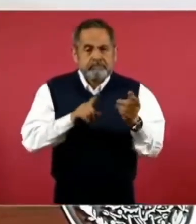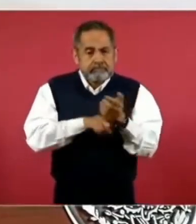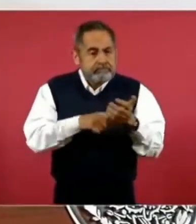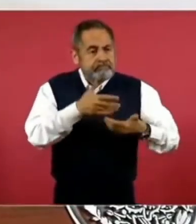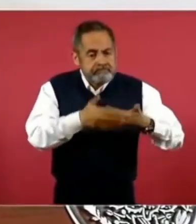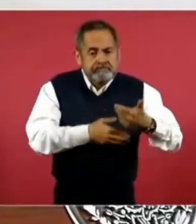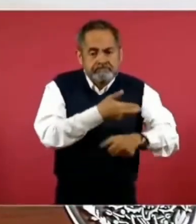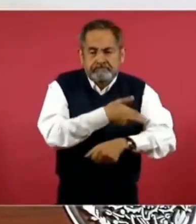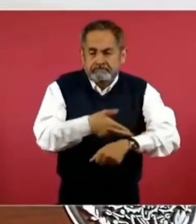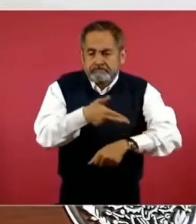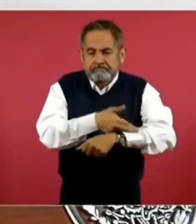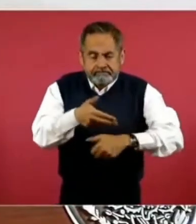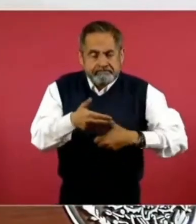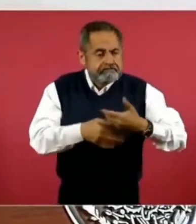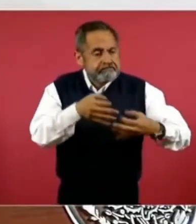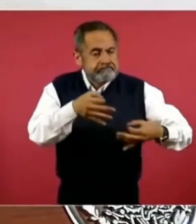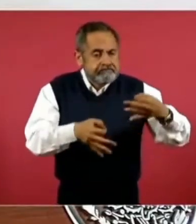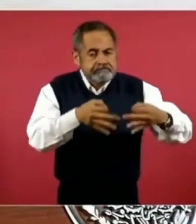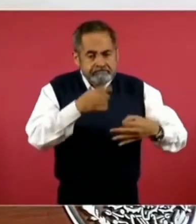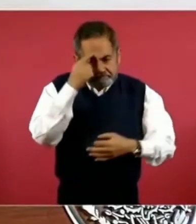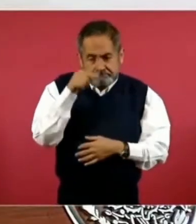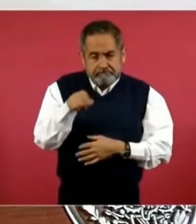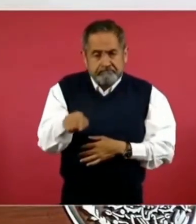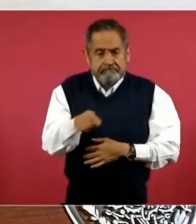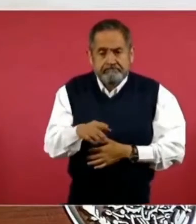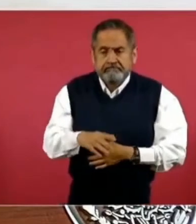procesando este asunto.